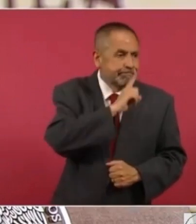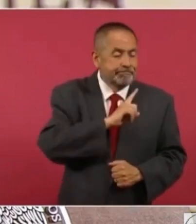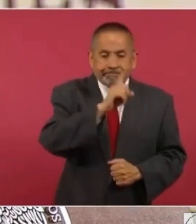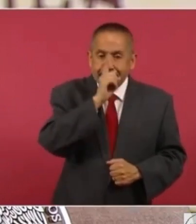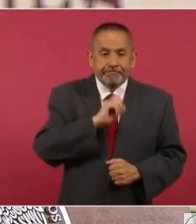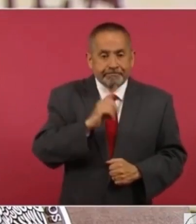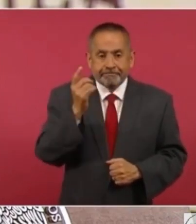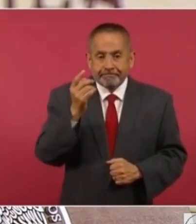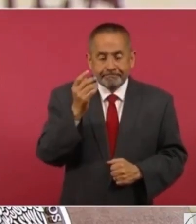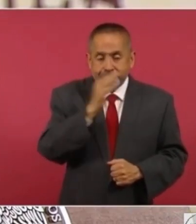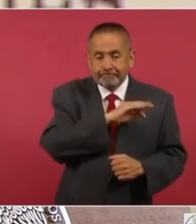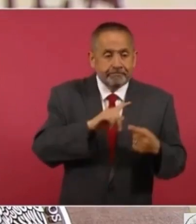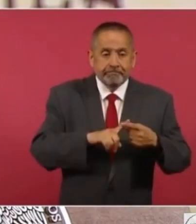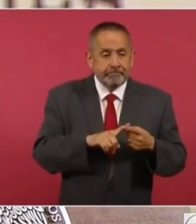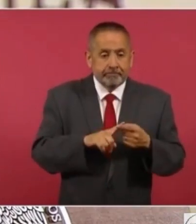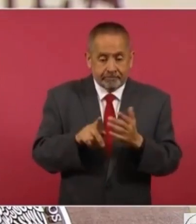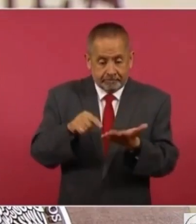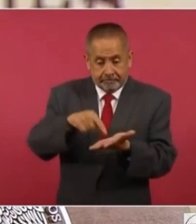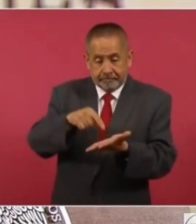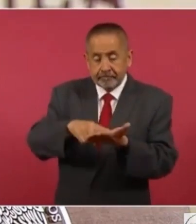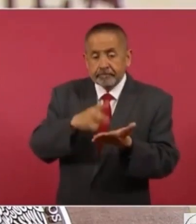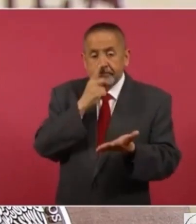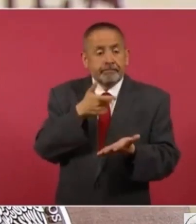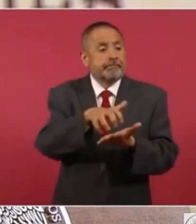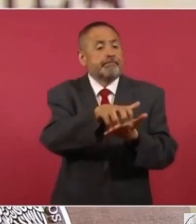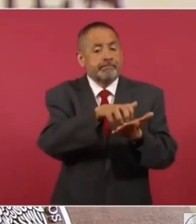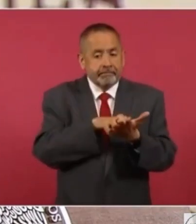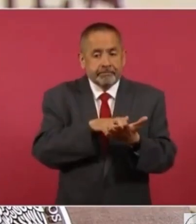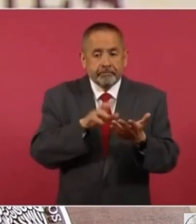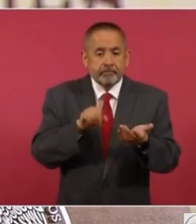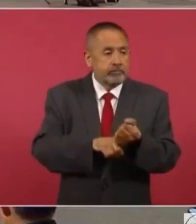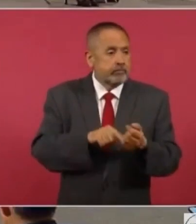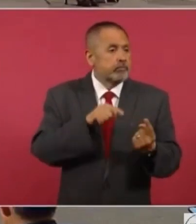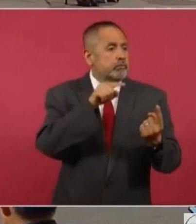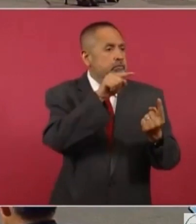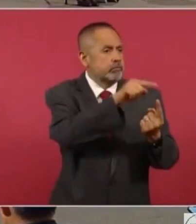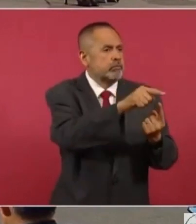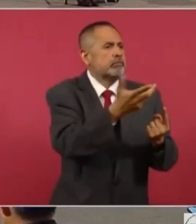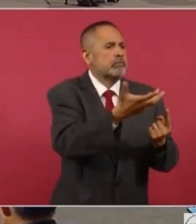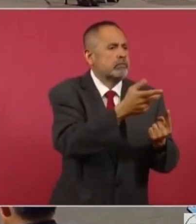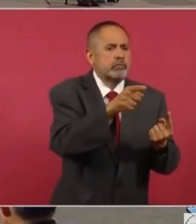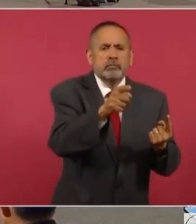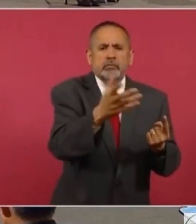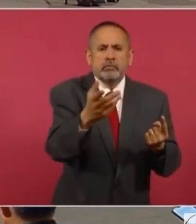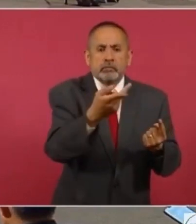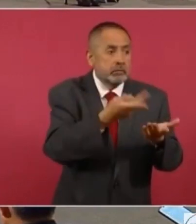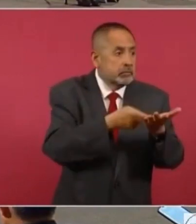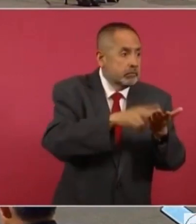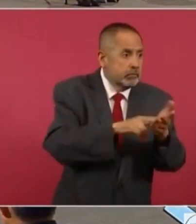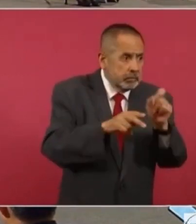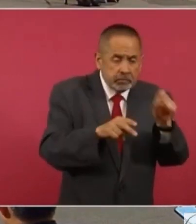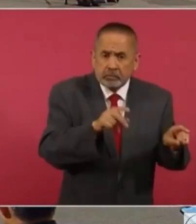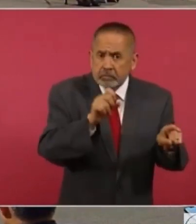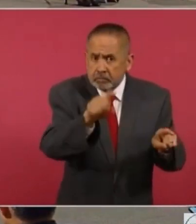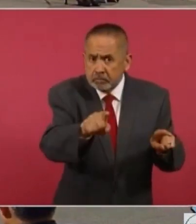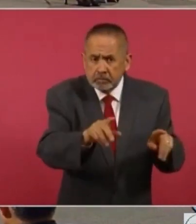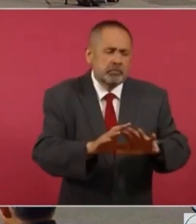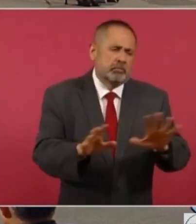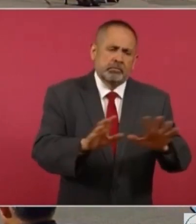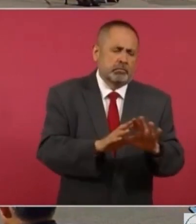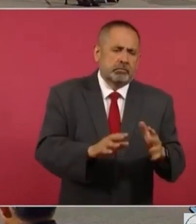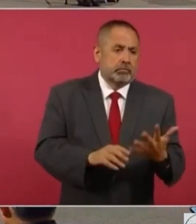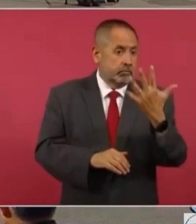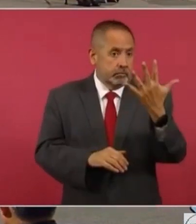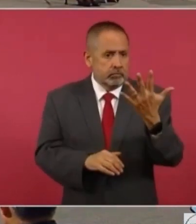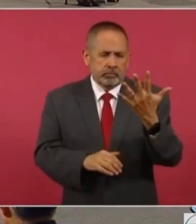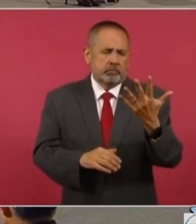se sugiere que para optimizar recursos se eliminen duplicidades y se reduzca de 5 a 3 las